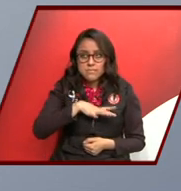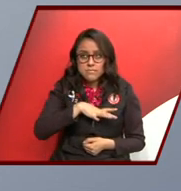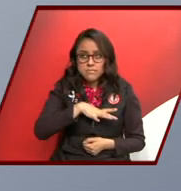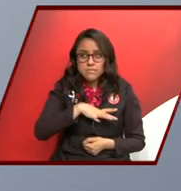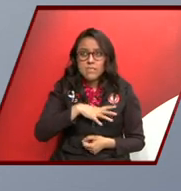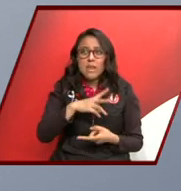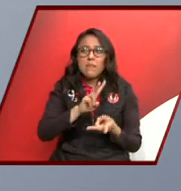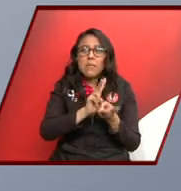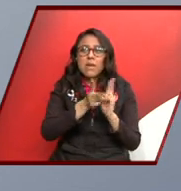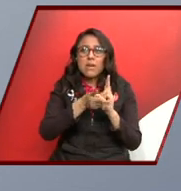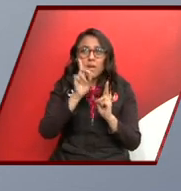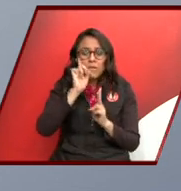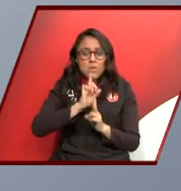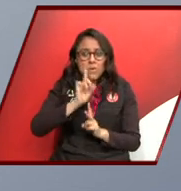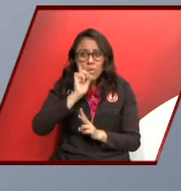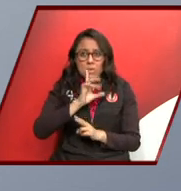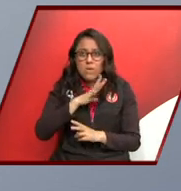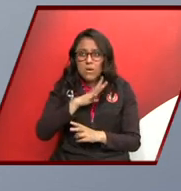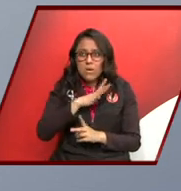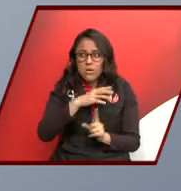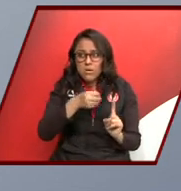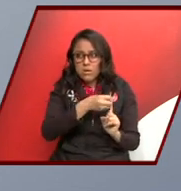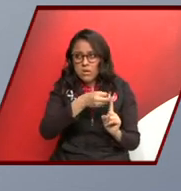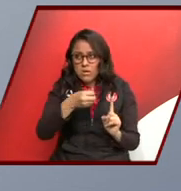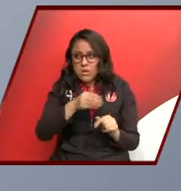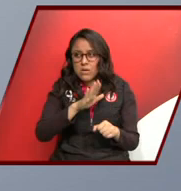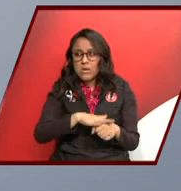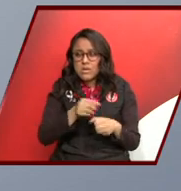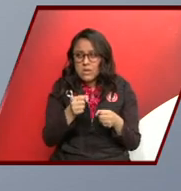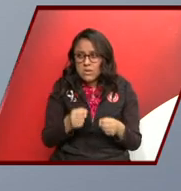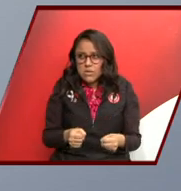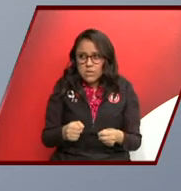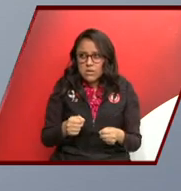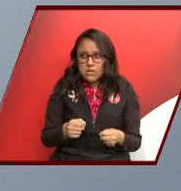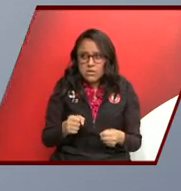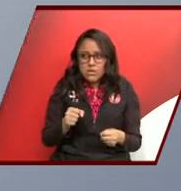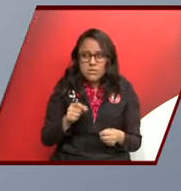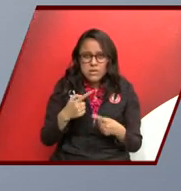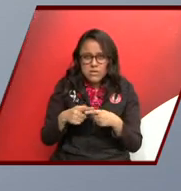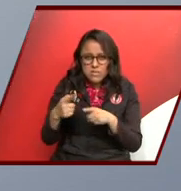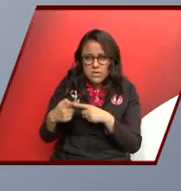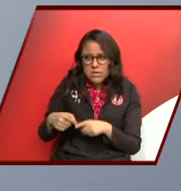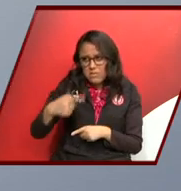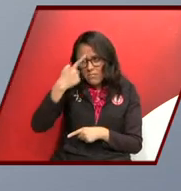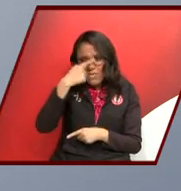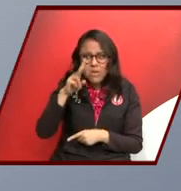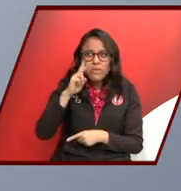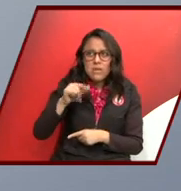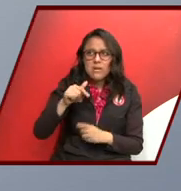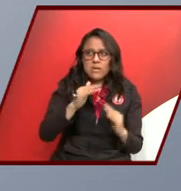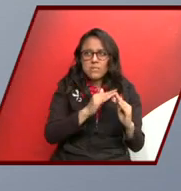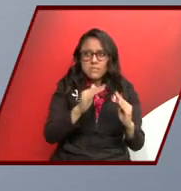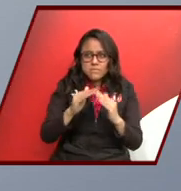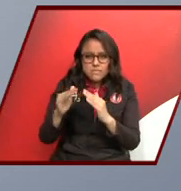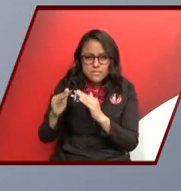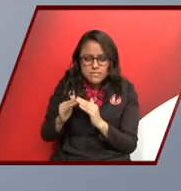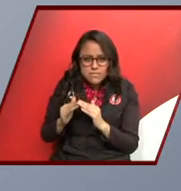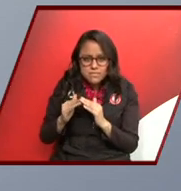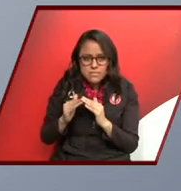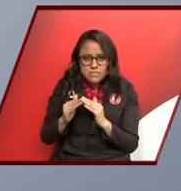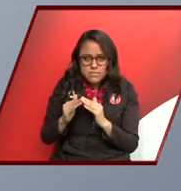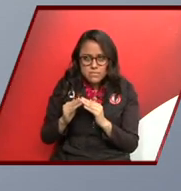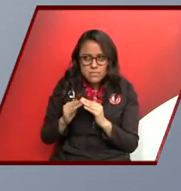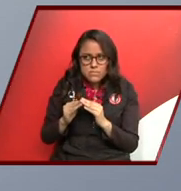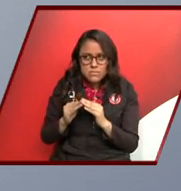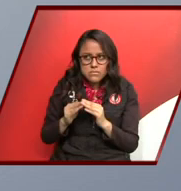unas vecinas que organizaron una seguridad, un tipo de seguridad para el fraccionamiento, al